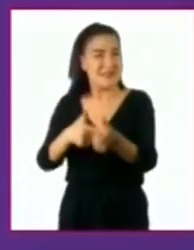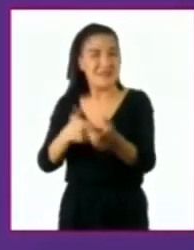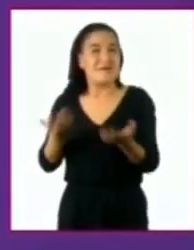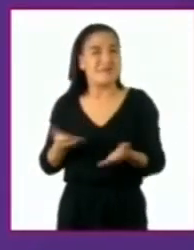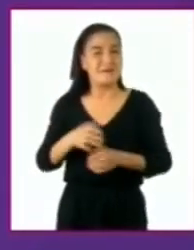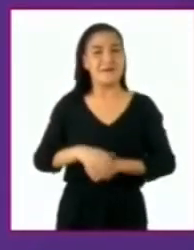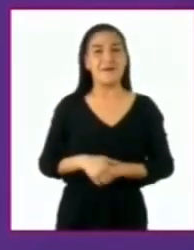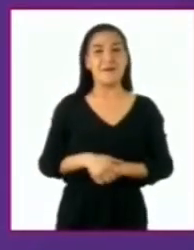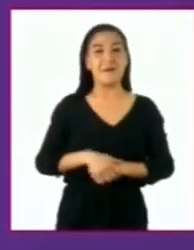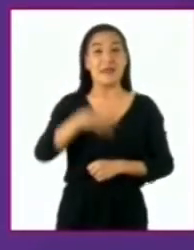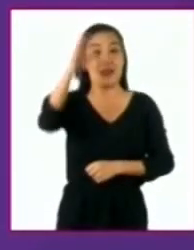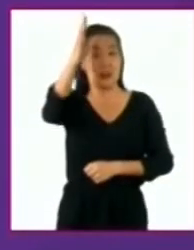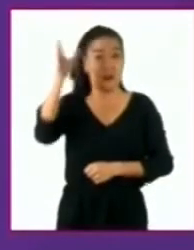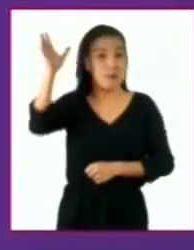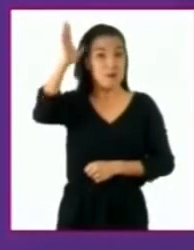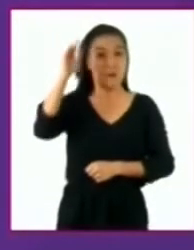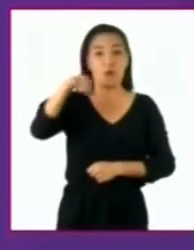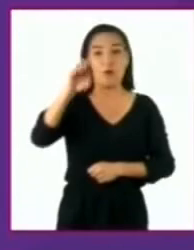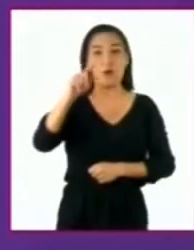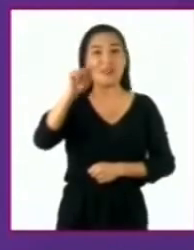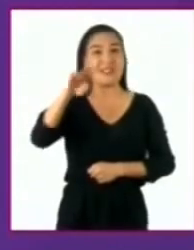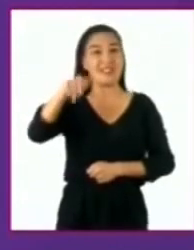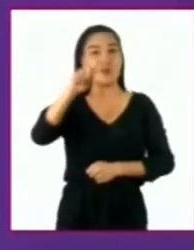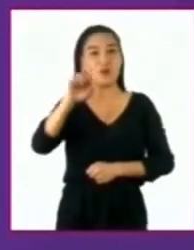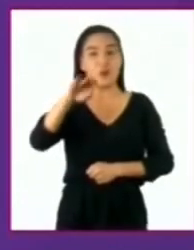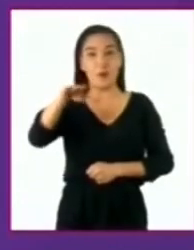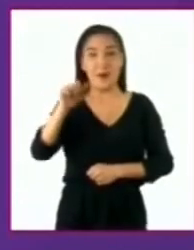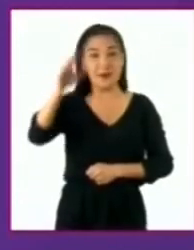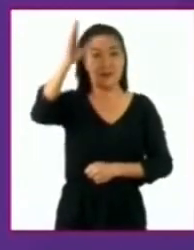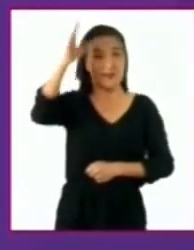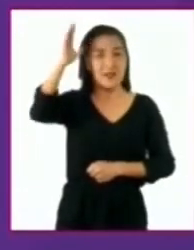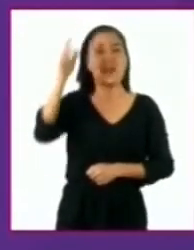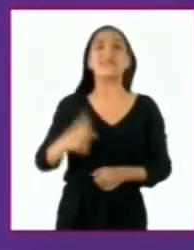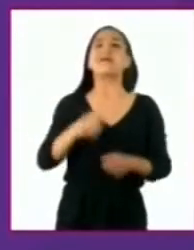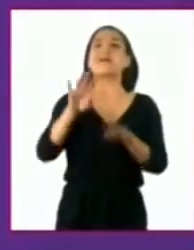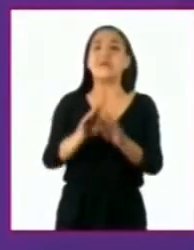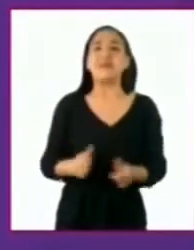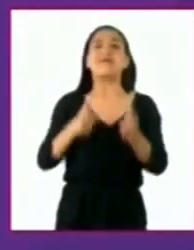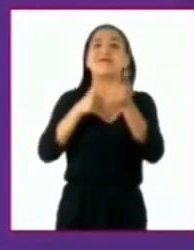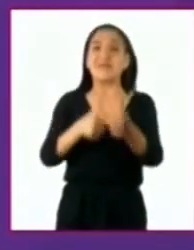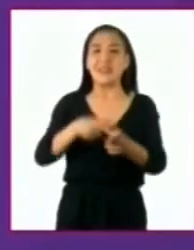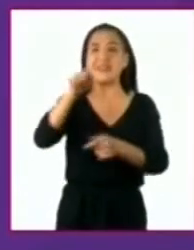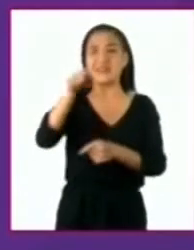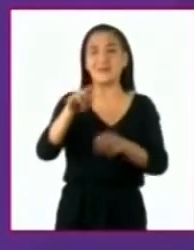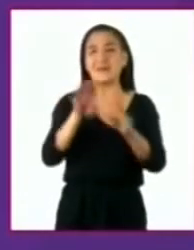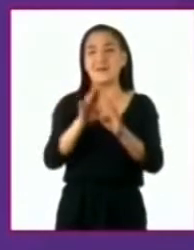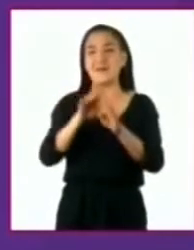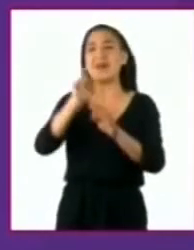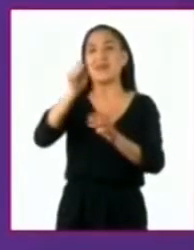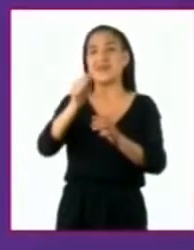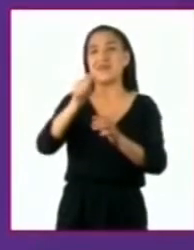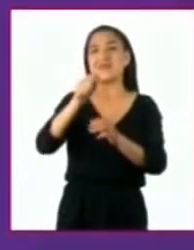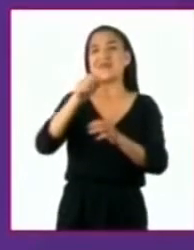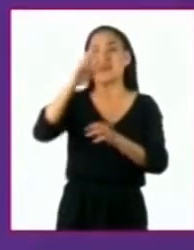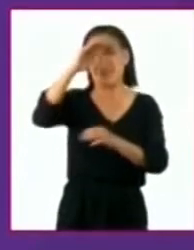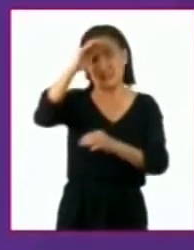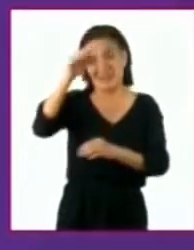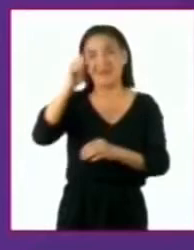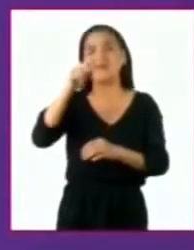a Moctezuma, ahora le iban a seguir tributando a sus propios señores y a Carlos